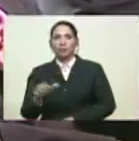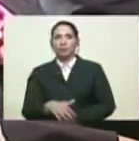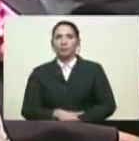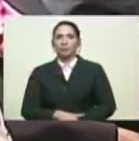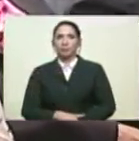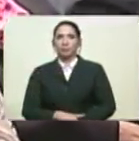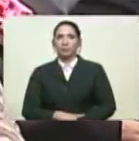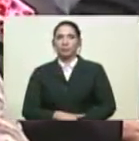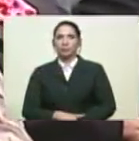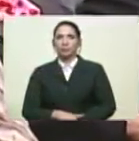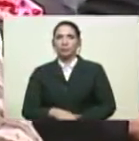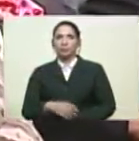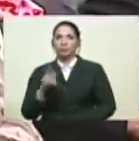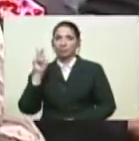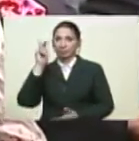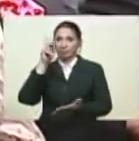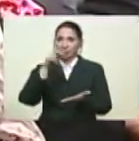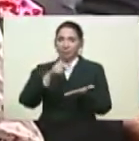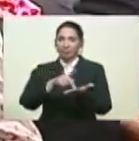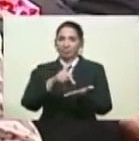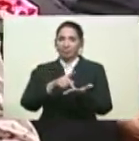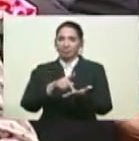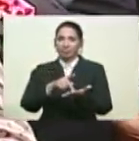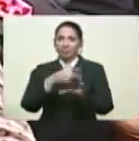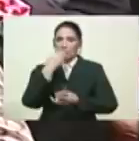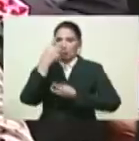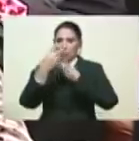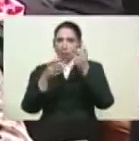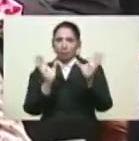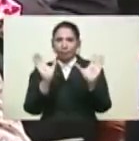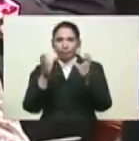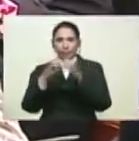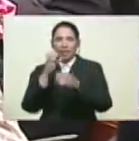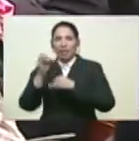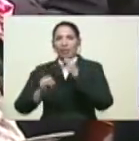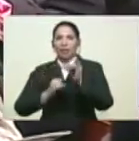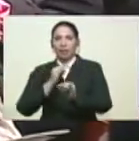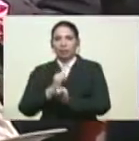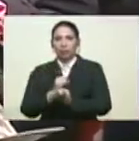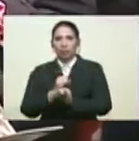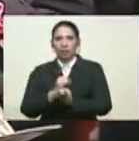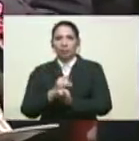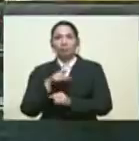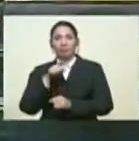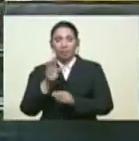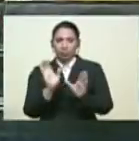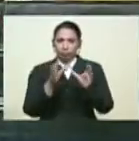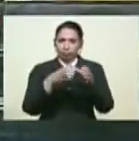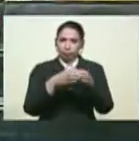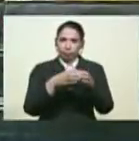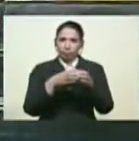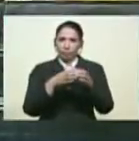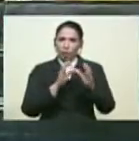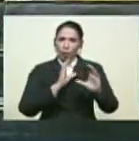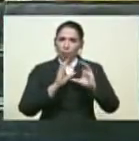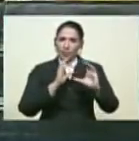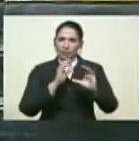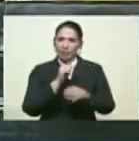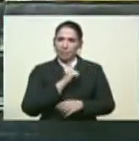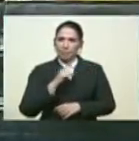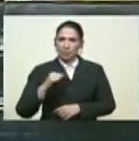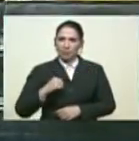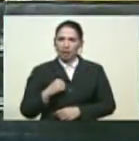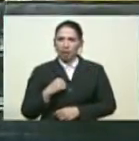vine a Venezuela delegaciones internacionales. Buena parte de esas delegaciones vine a conversar en privado,